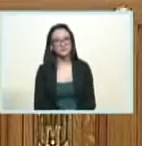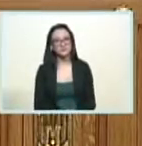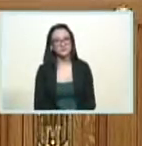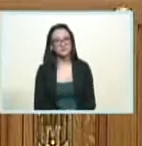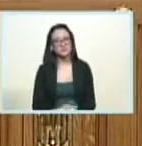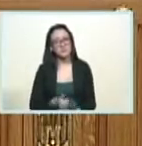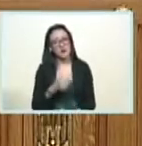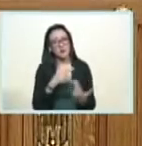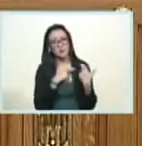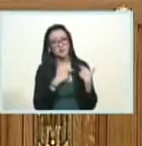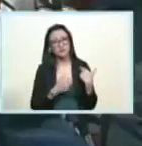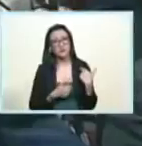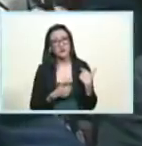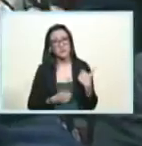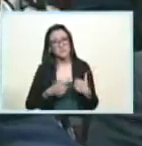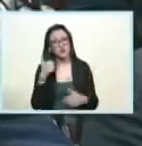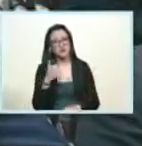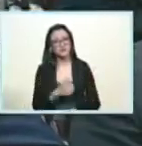Mientras más responsabilidad mayor,